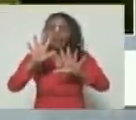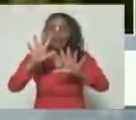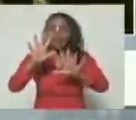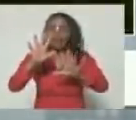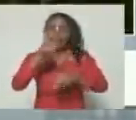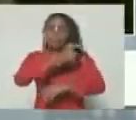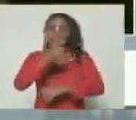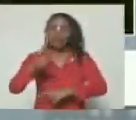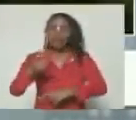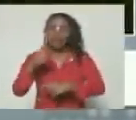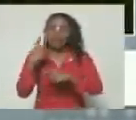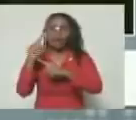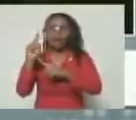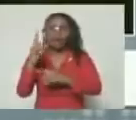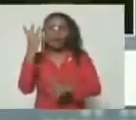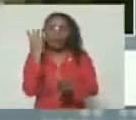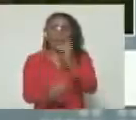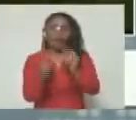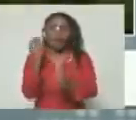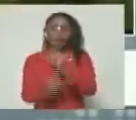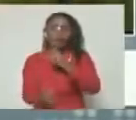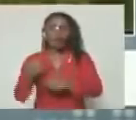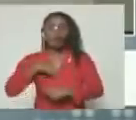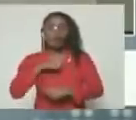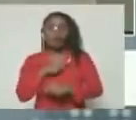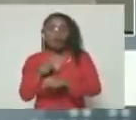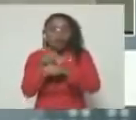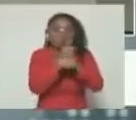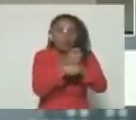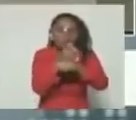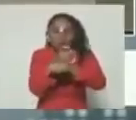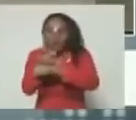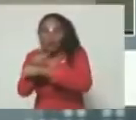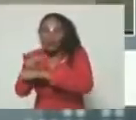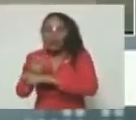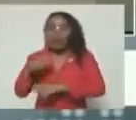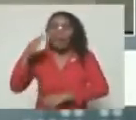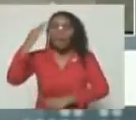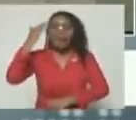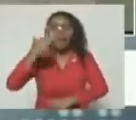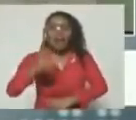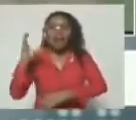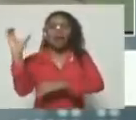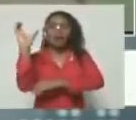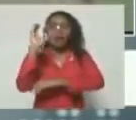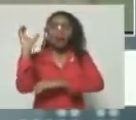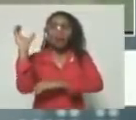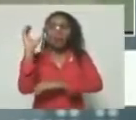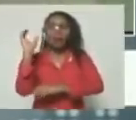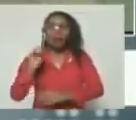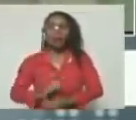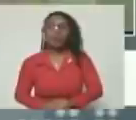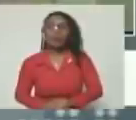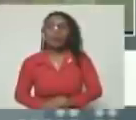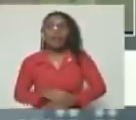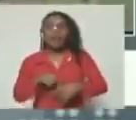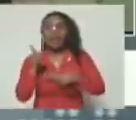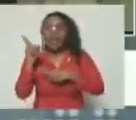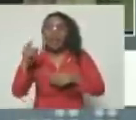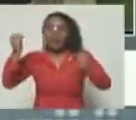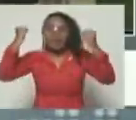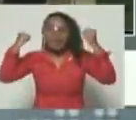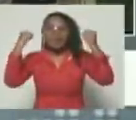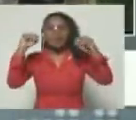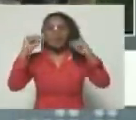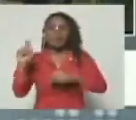Y hay otros huyendo y los estamos buscando. Paramilitares colombianos que estaban entrenando